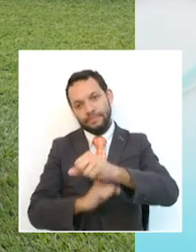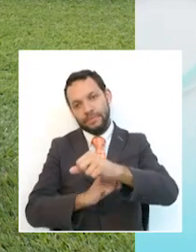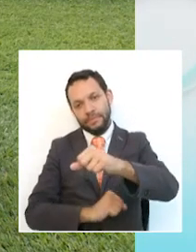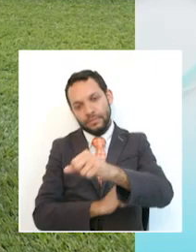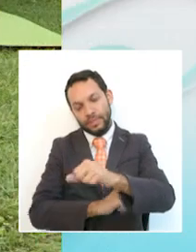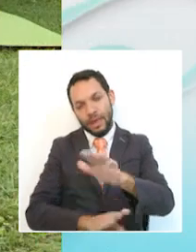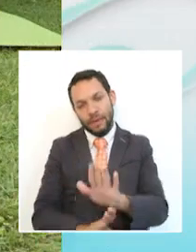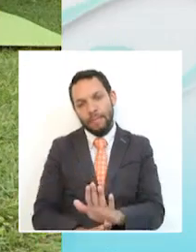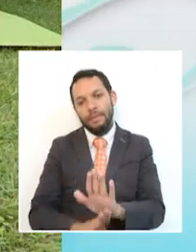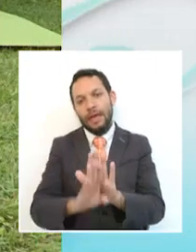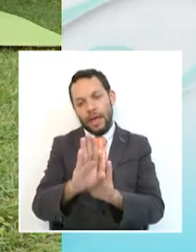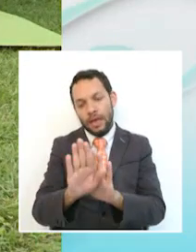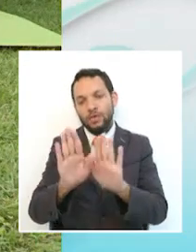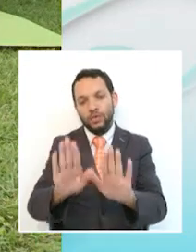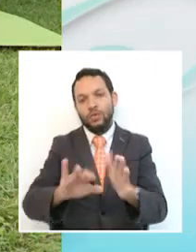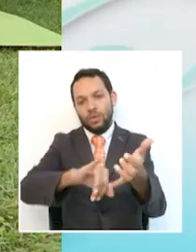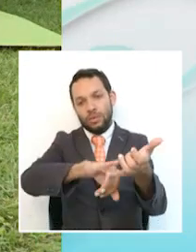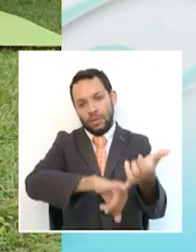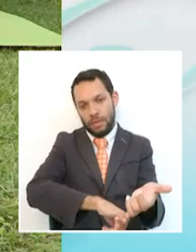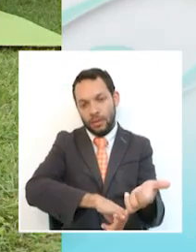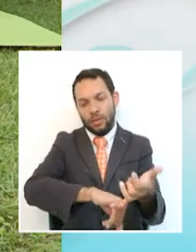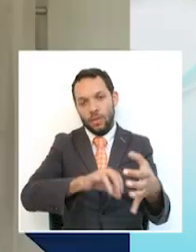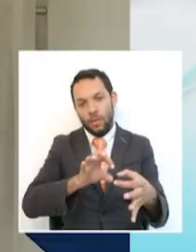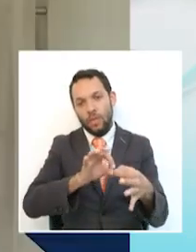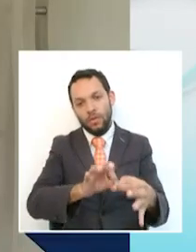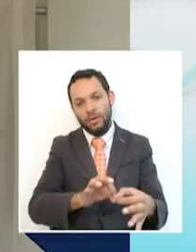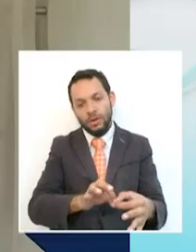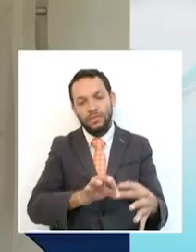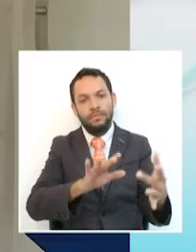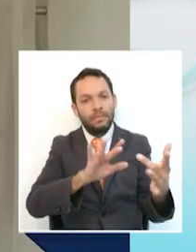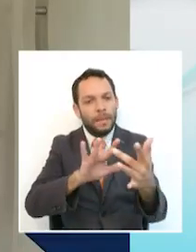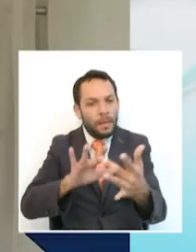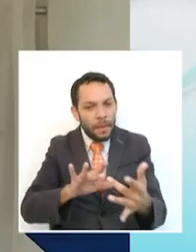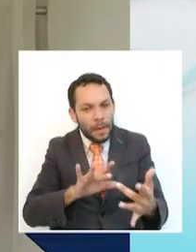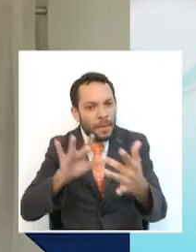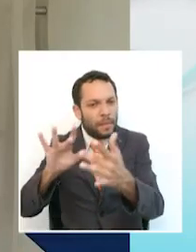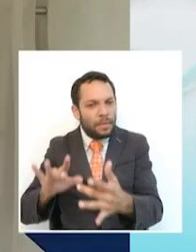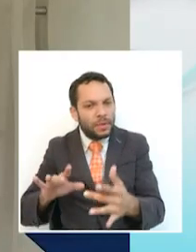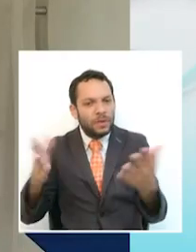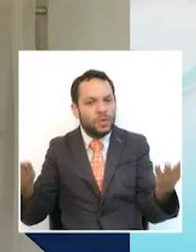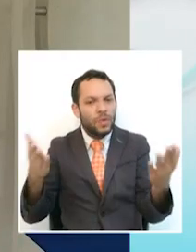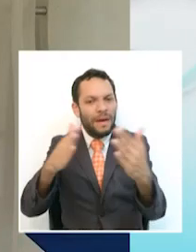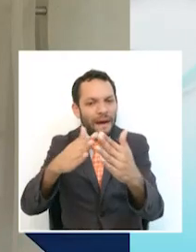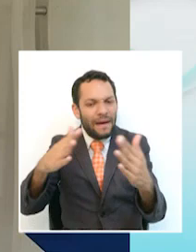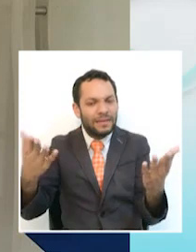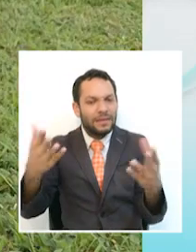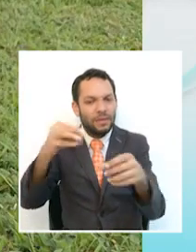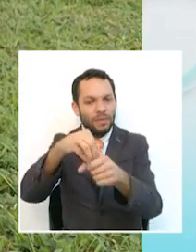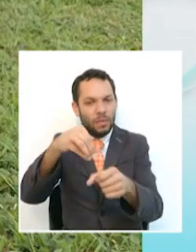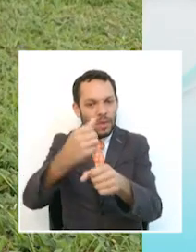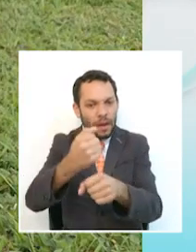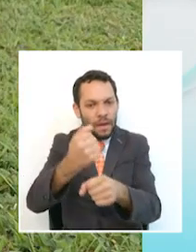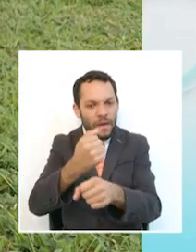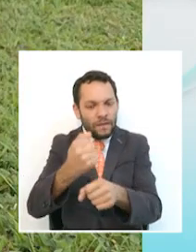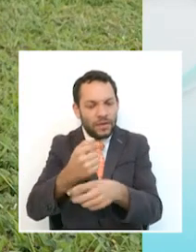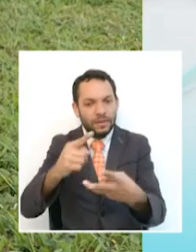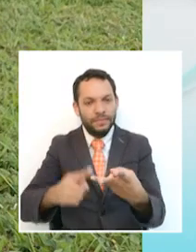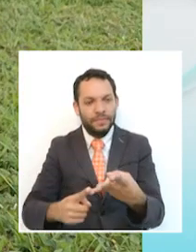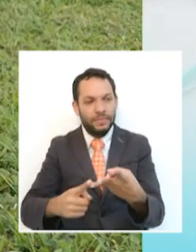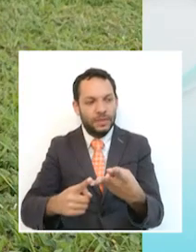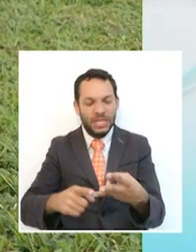de ahí depende la conexión con las demás personas en nuestros hogares en nuestro trabajo por eso es el niño necesita